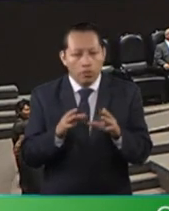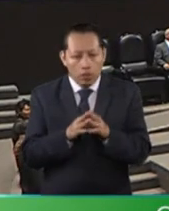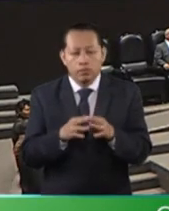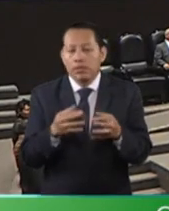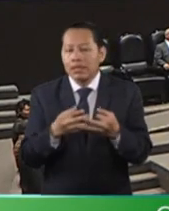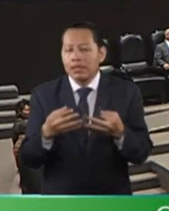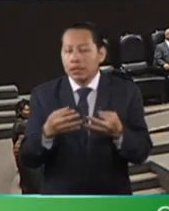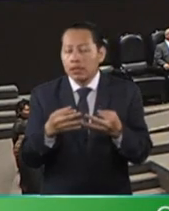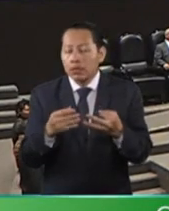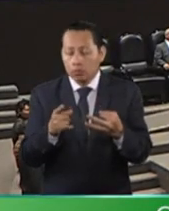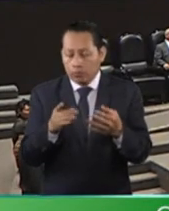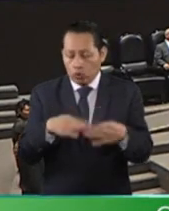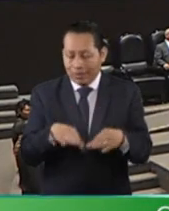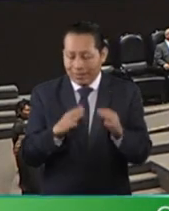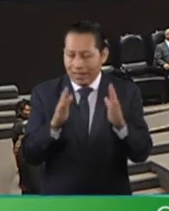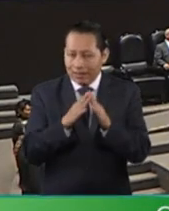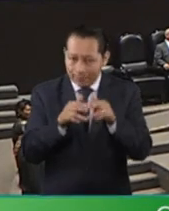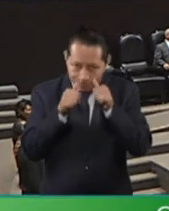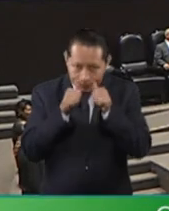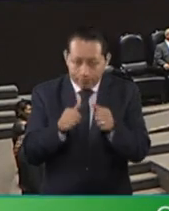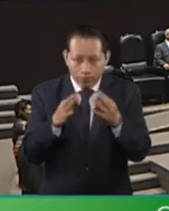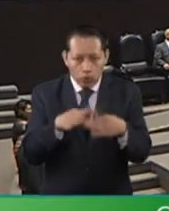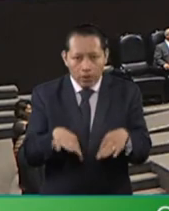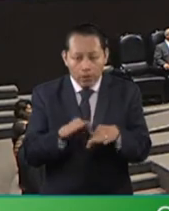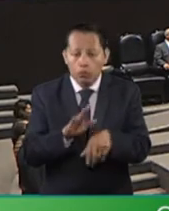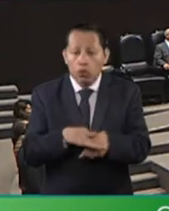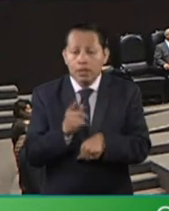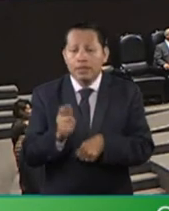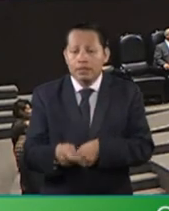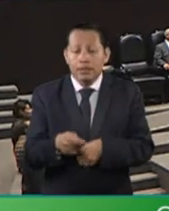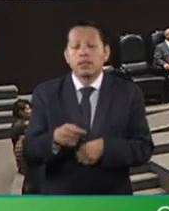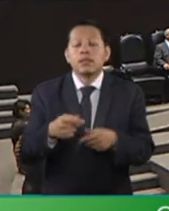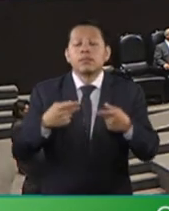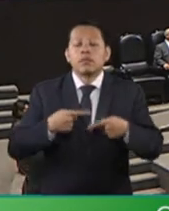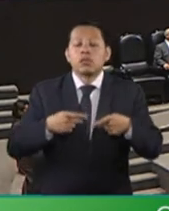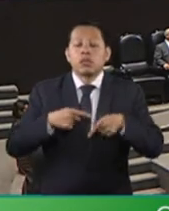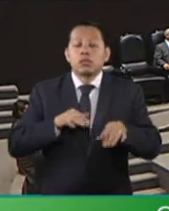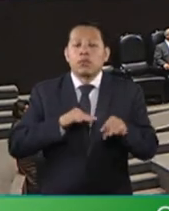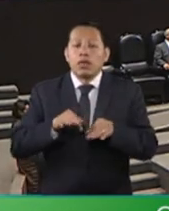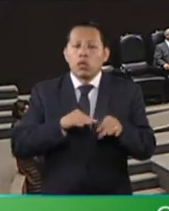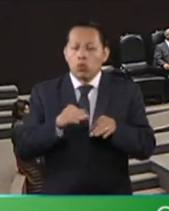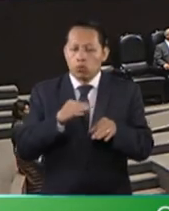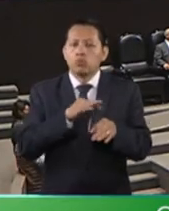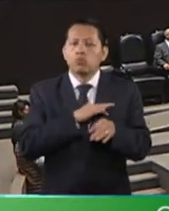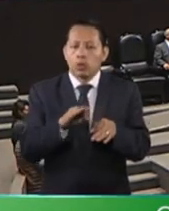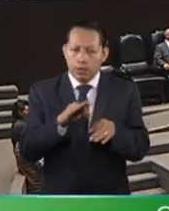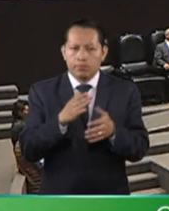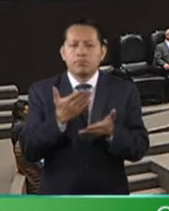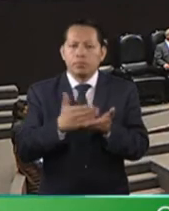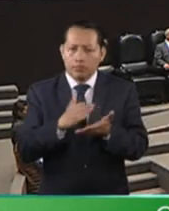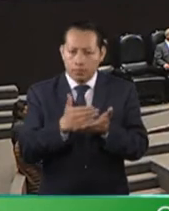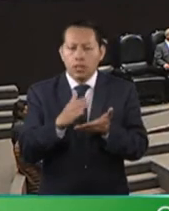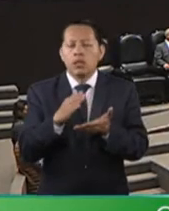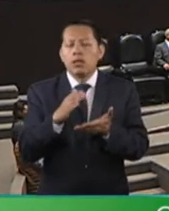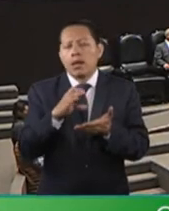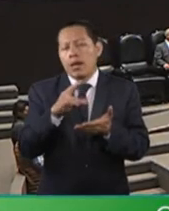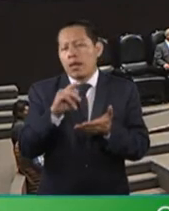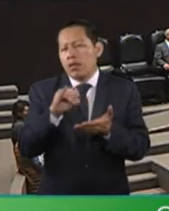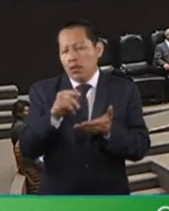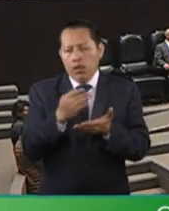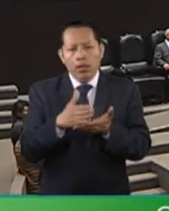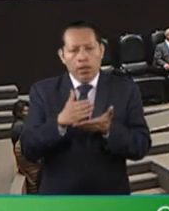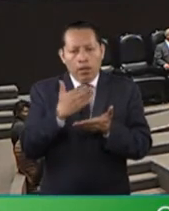de la vivienda, lo cual implica que las personas trabajadoras no solo puedan acceder a créditos accesibles para